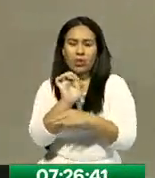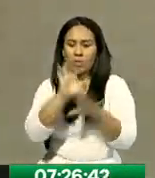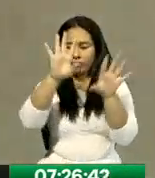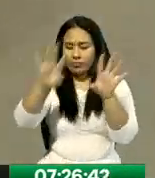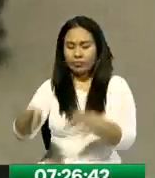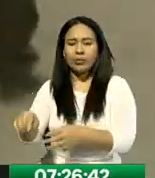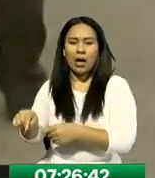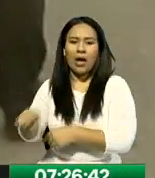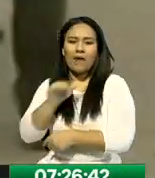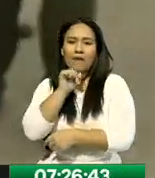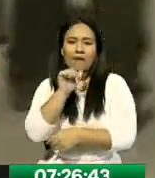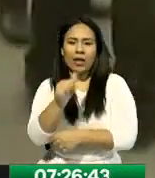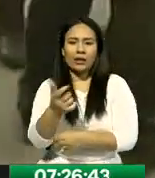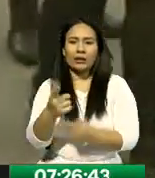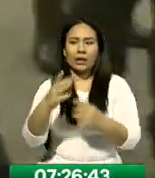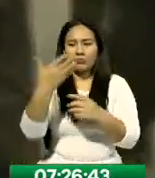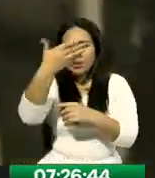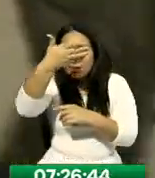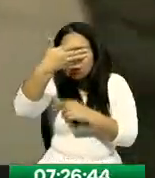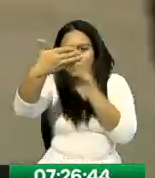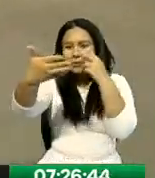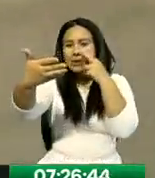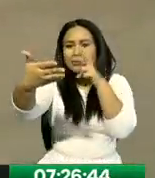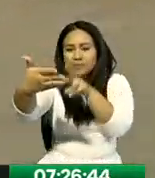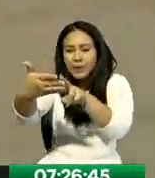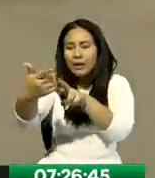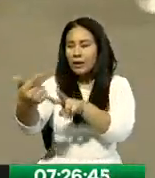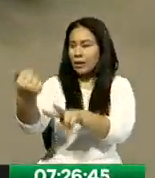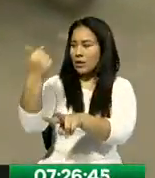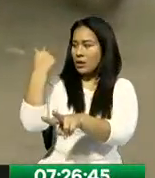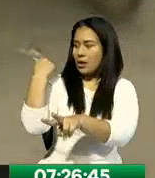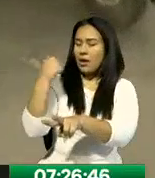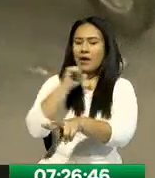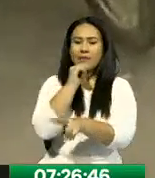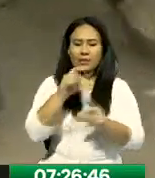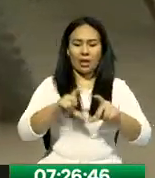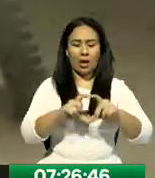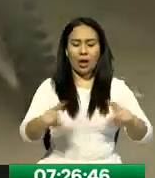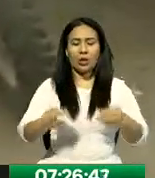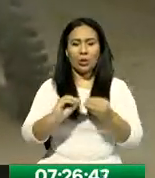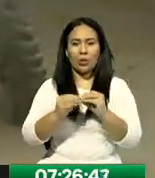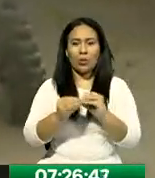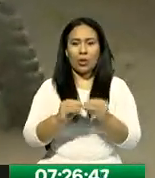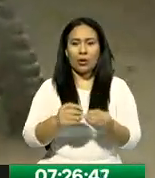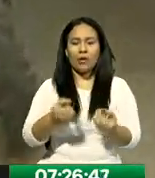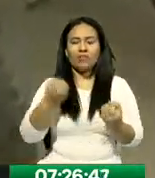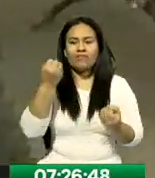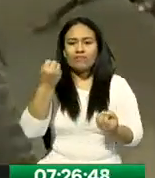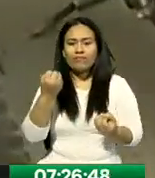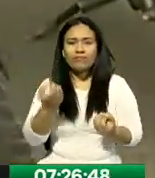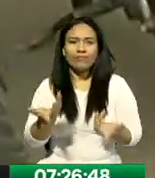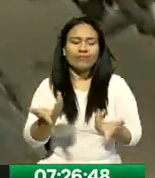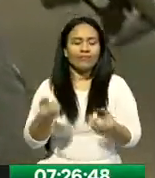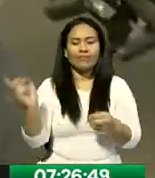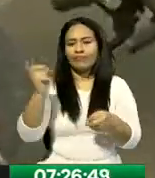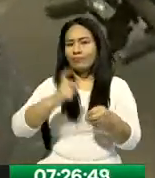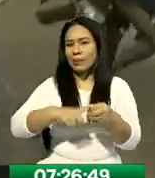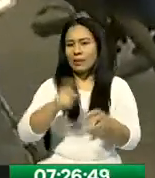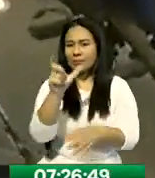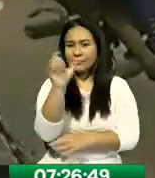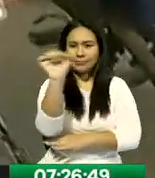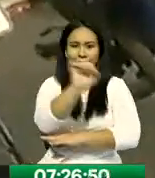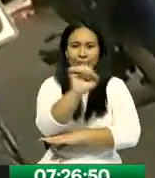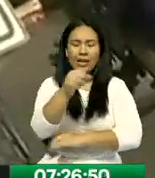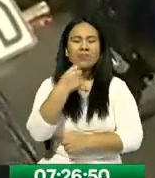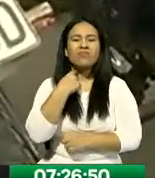no tienen espejos, no tienen la matrícula está vencida o no tienen tal vez los tacómetros.